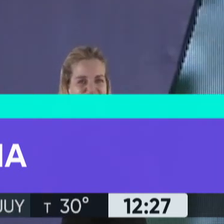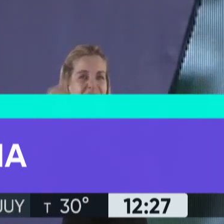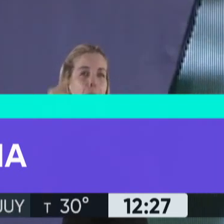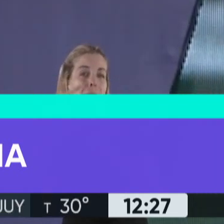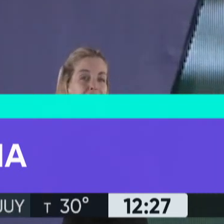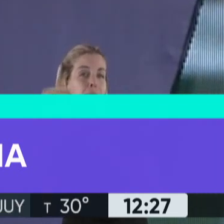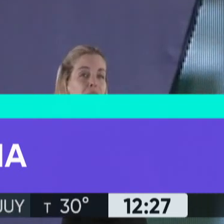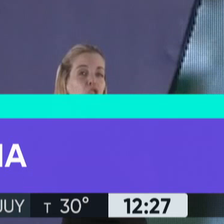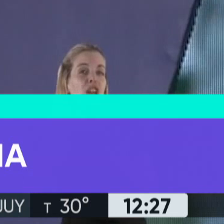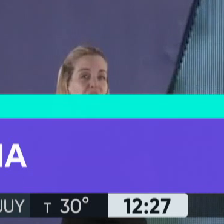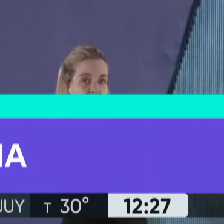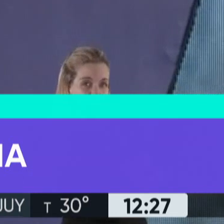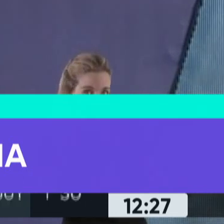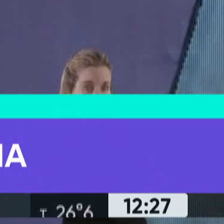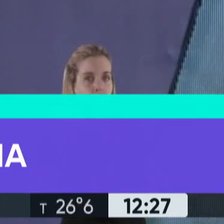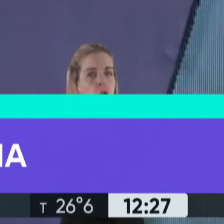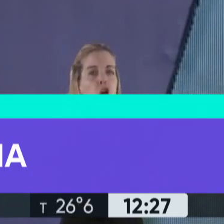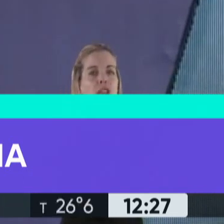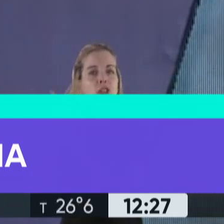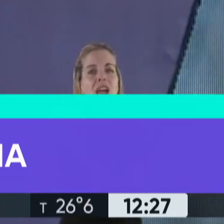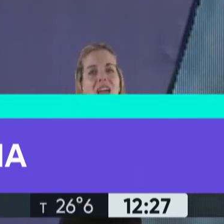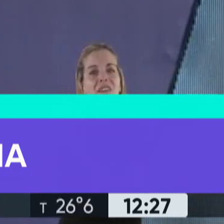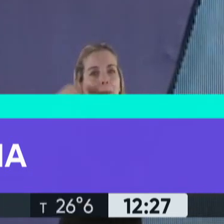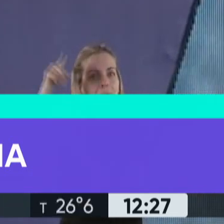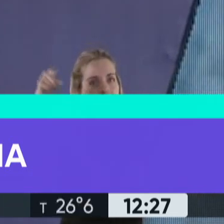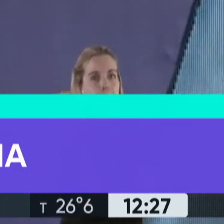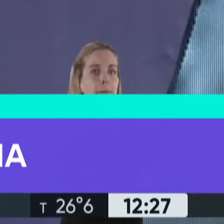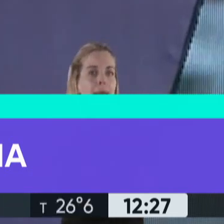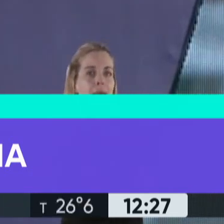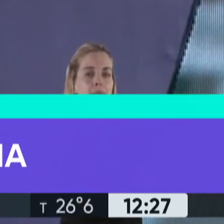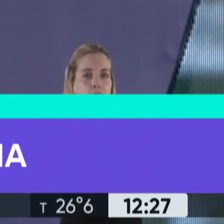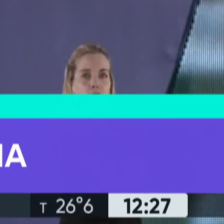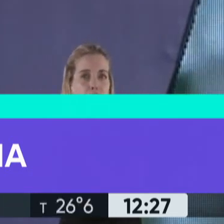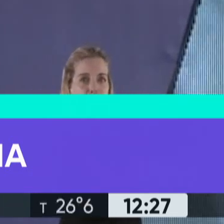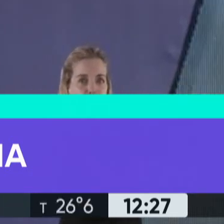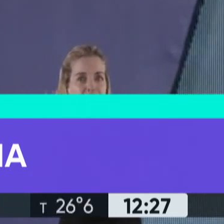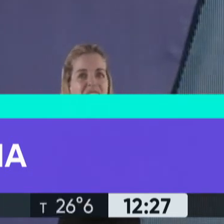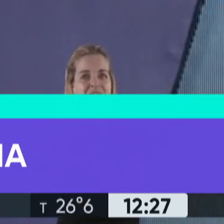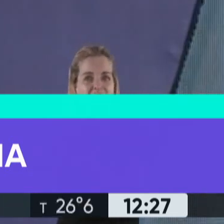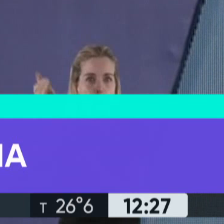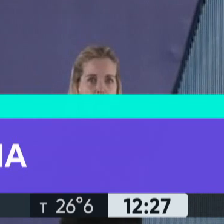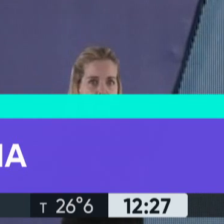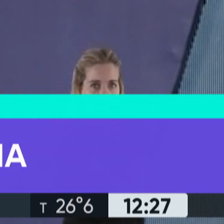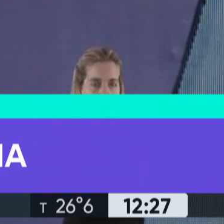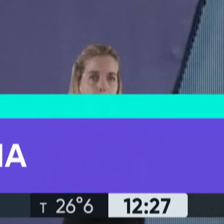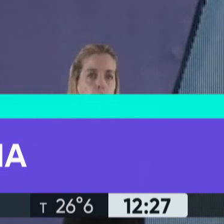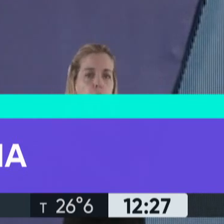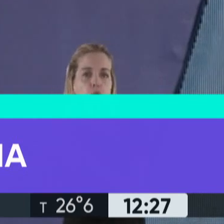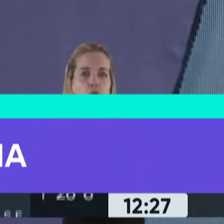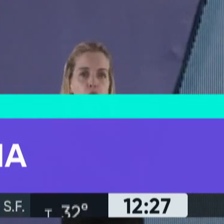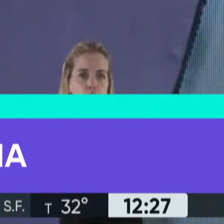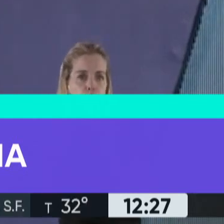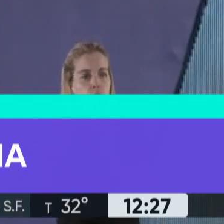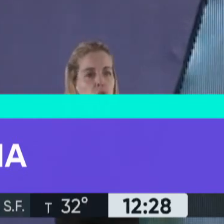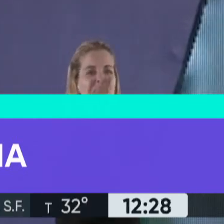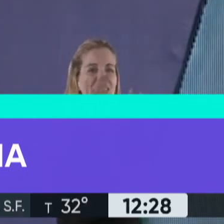estamos dialogando con el Fondo Monetario Internacional para resolver la deuda que aún mantenemos con ese organismo. Todos ustedes